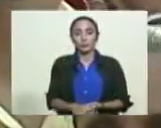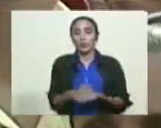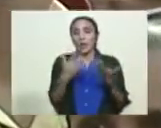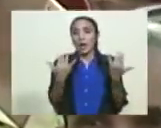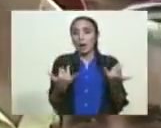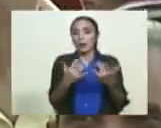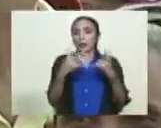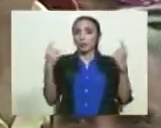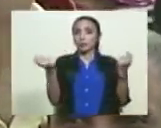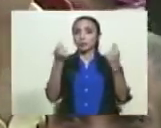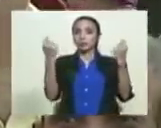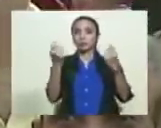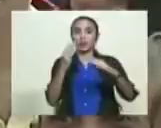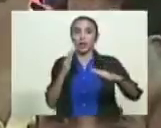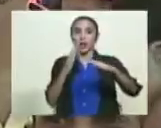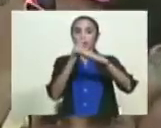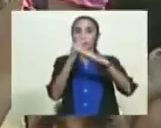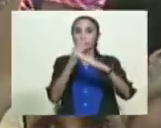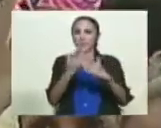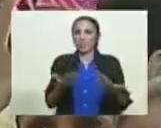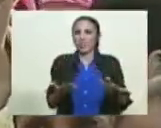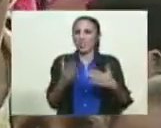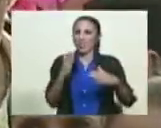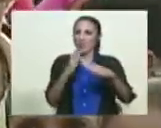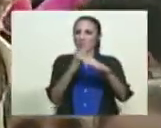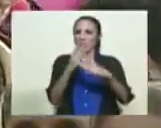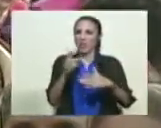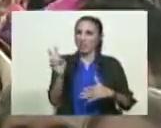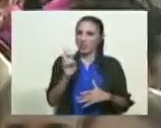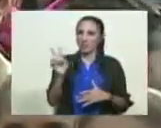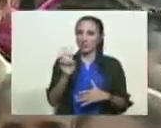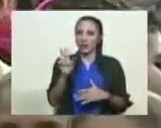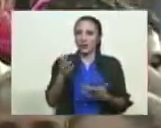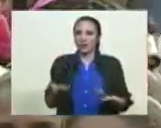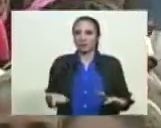antivenezolana muy grande en el mundo y aquí.